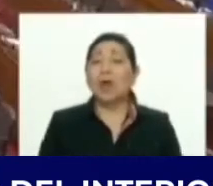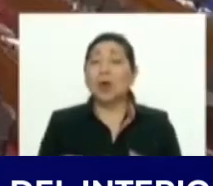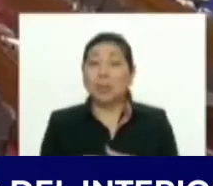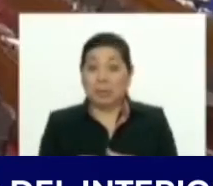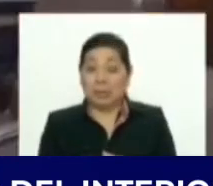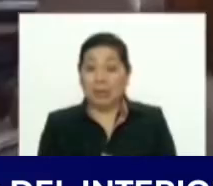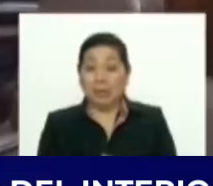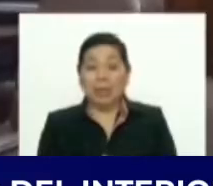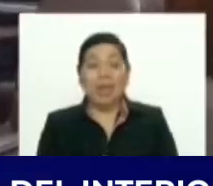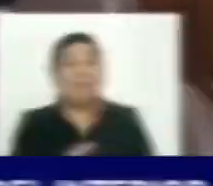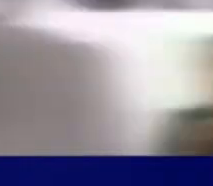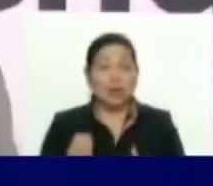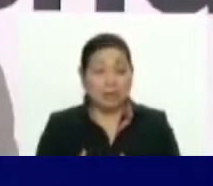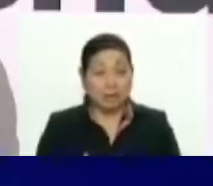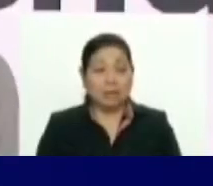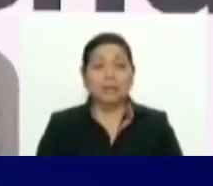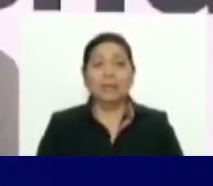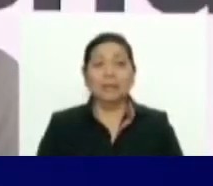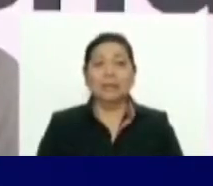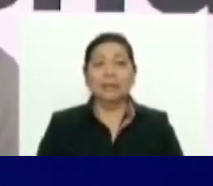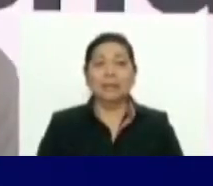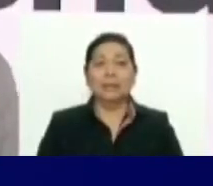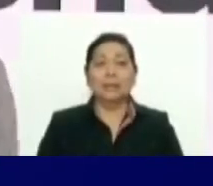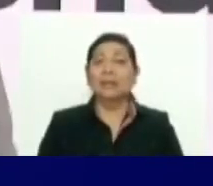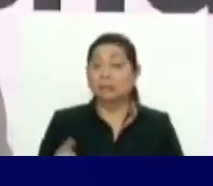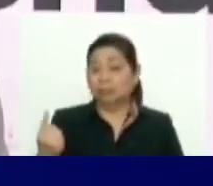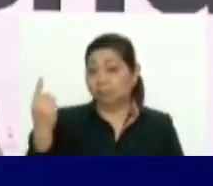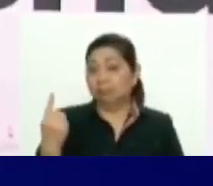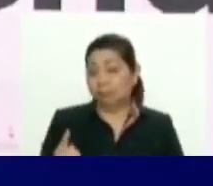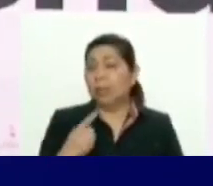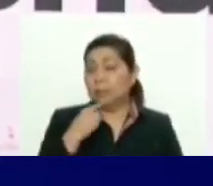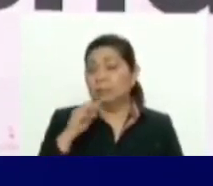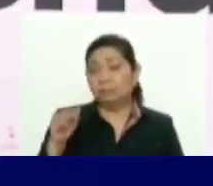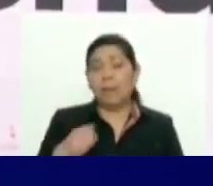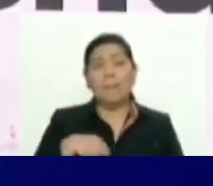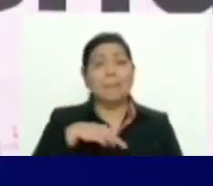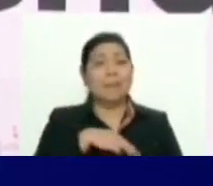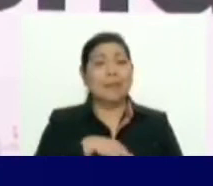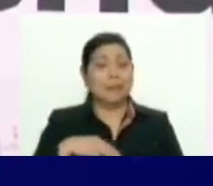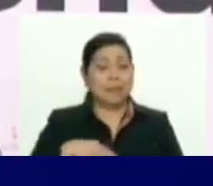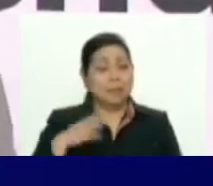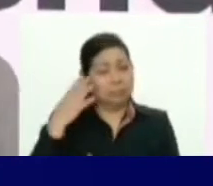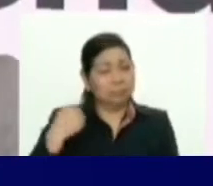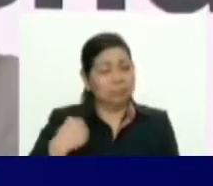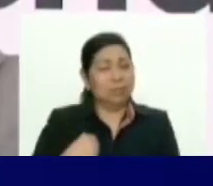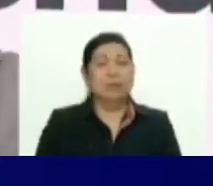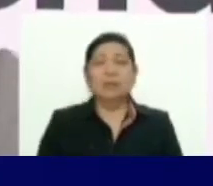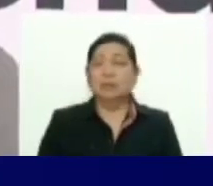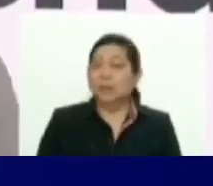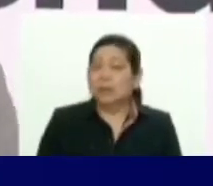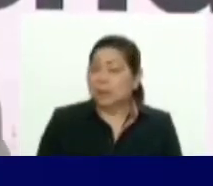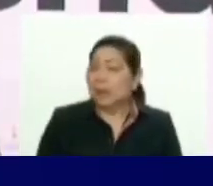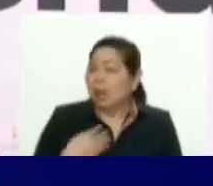y su posterior restitución. Vamos a citar al ministro del Interior a efectos de